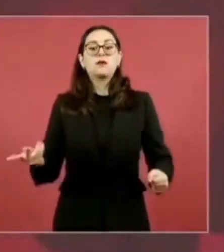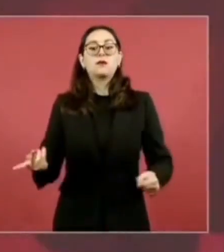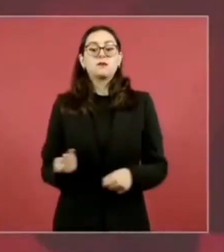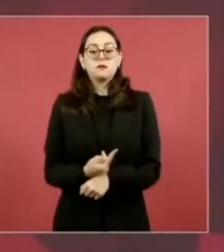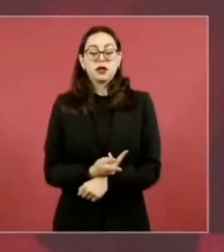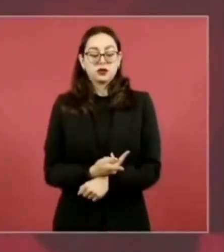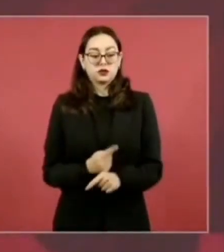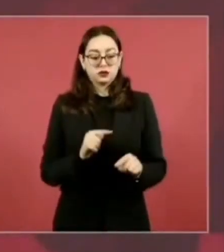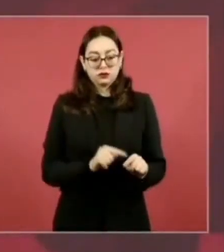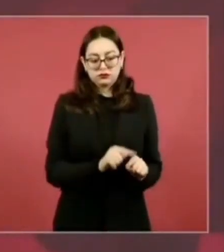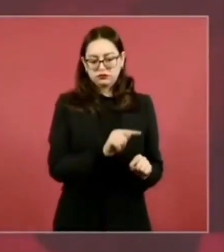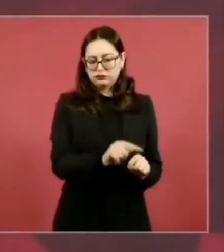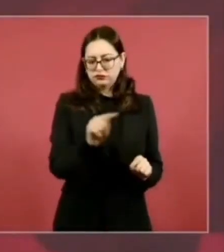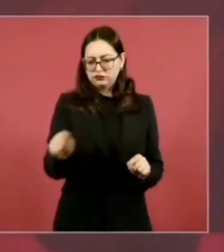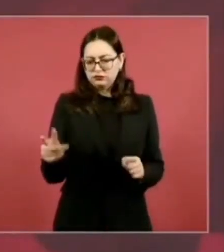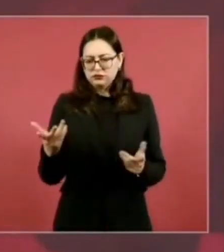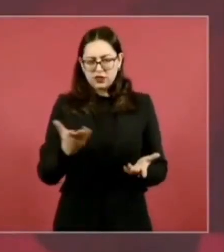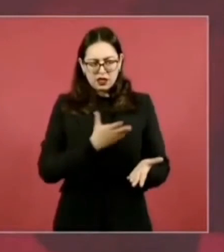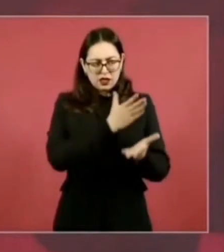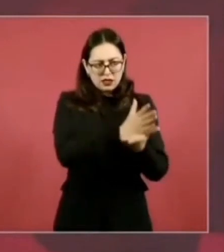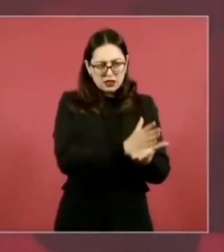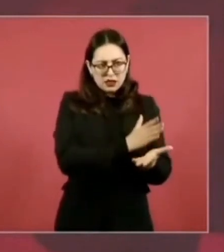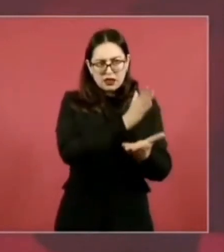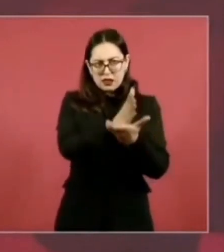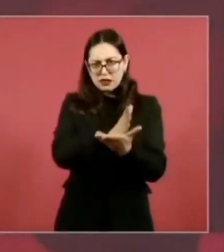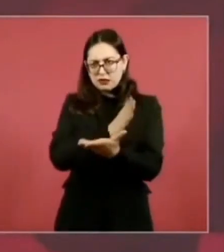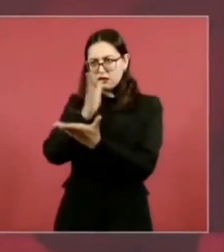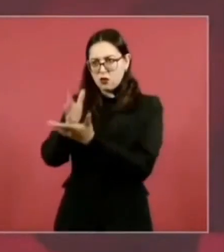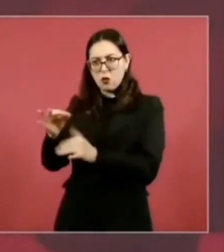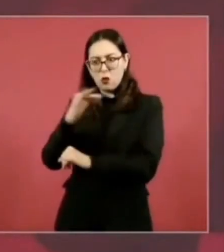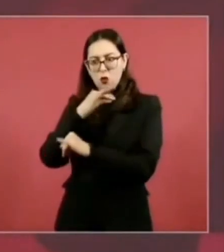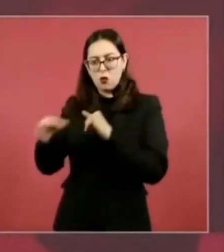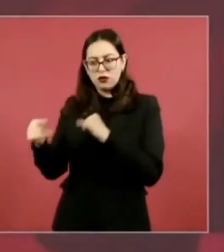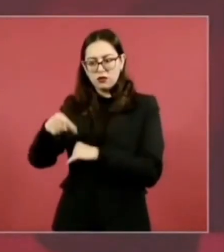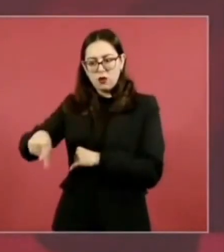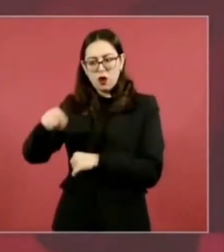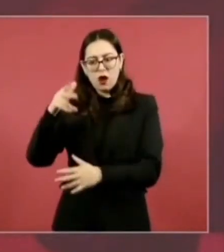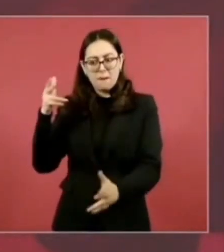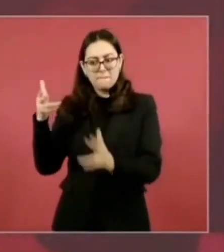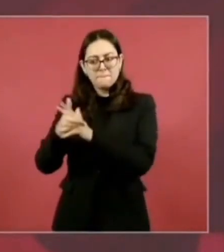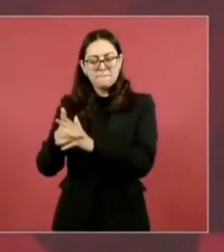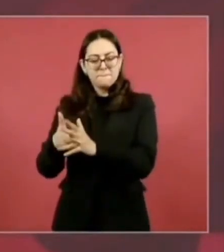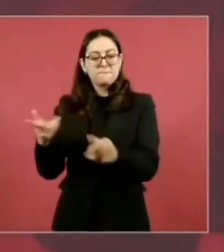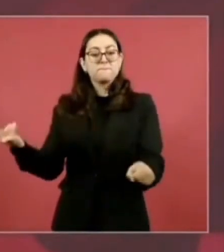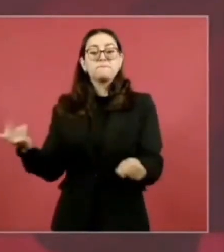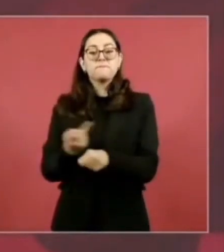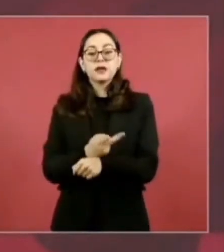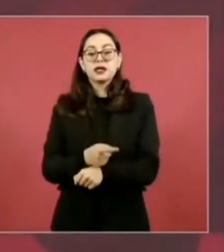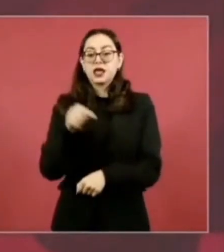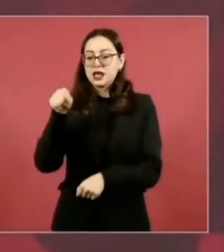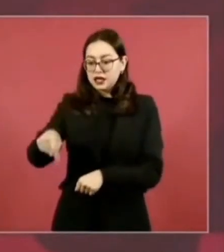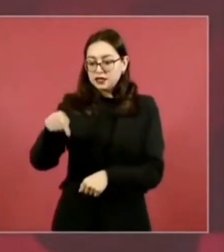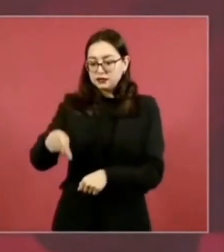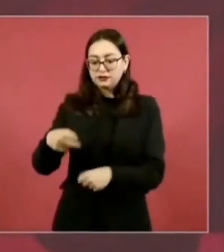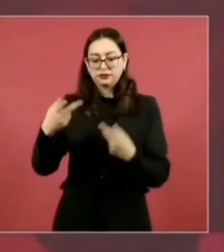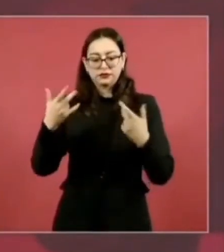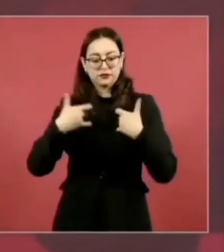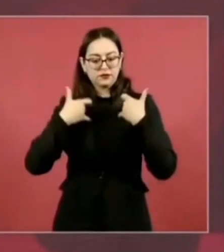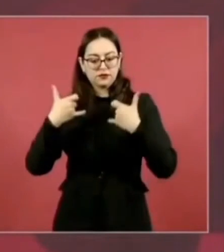que en esta región del país creció el consumo,